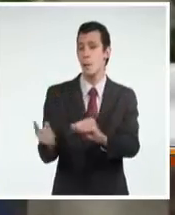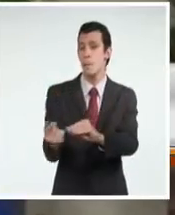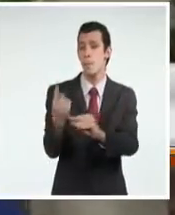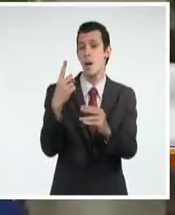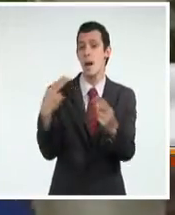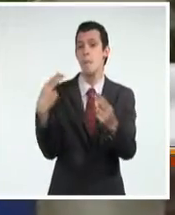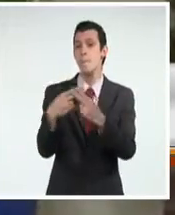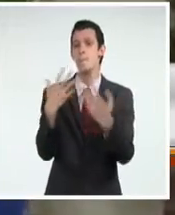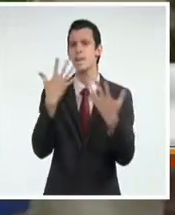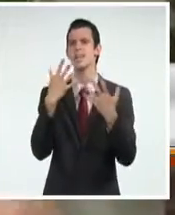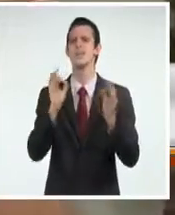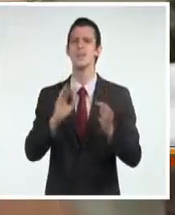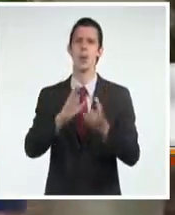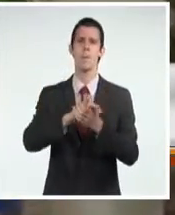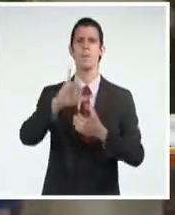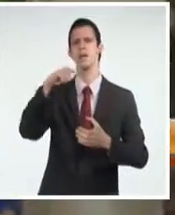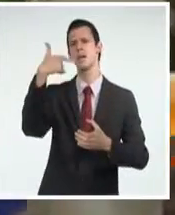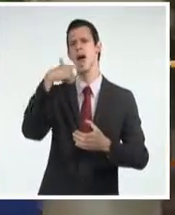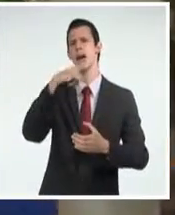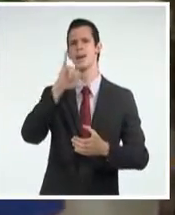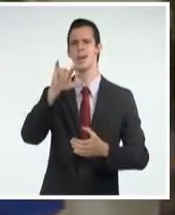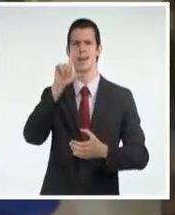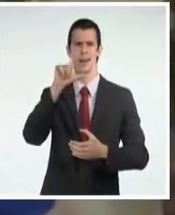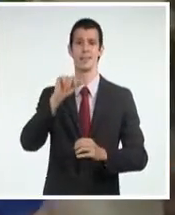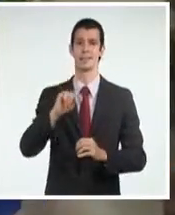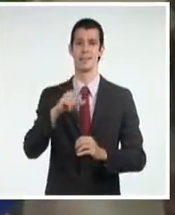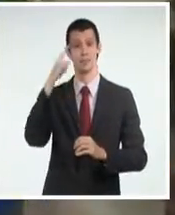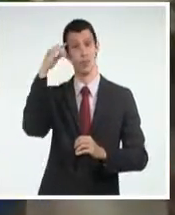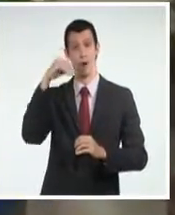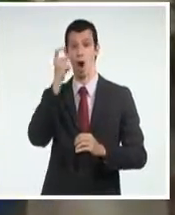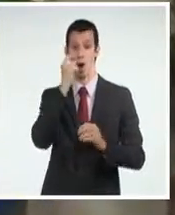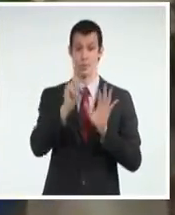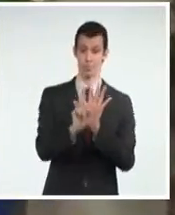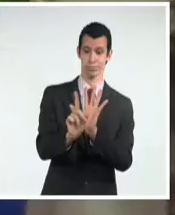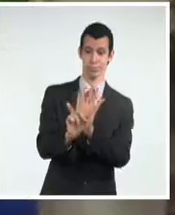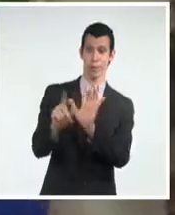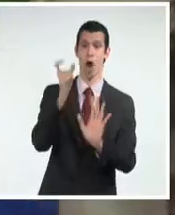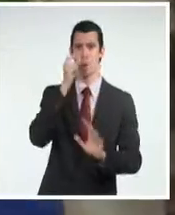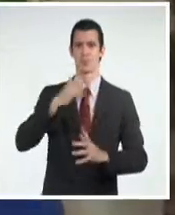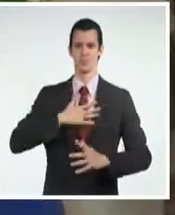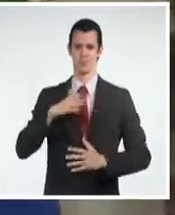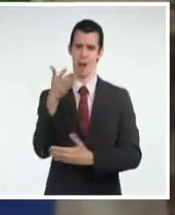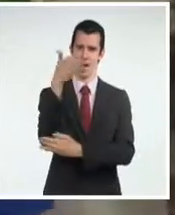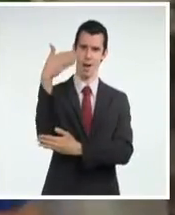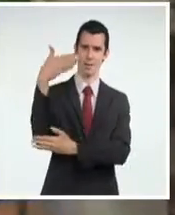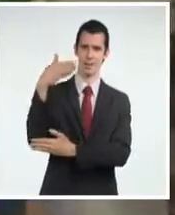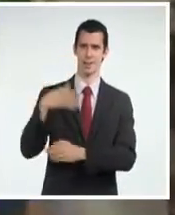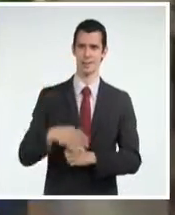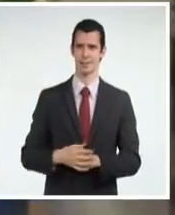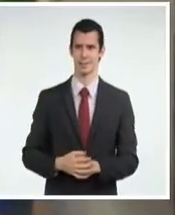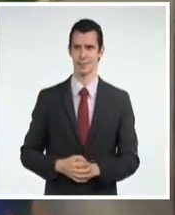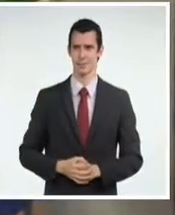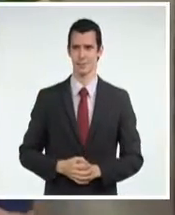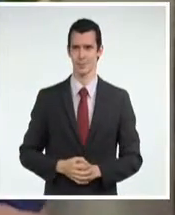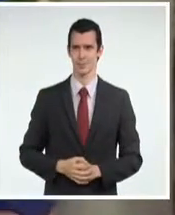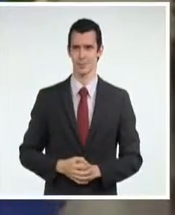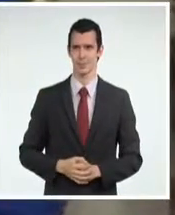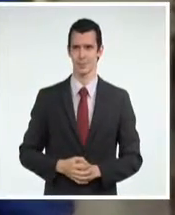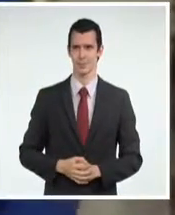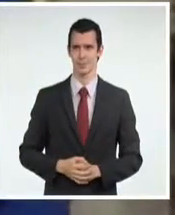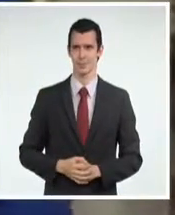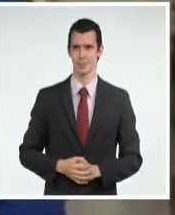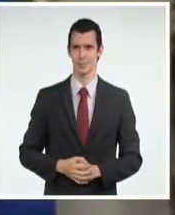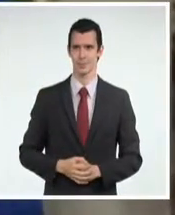López, nuestro abanderado, uno de los momentos más esperados de nuestra delegación aquí en los Juegos Olímpicos. Bueno, al filo de